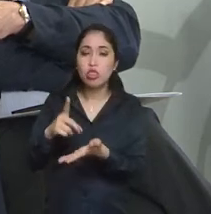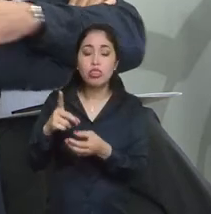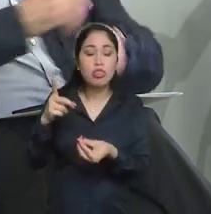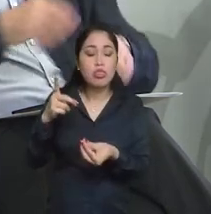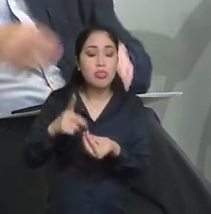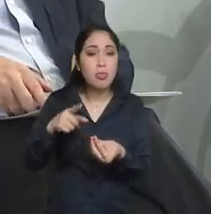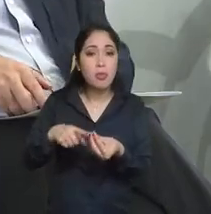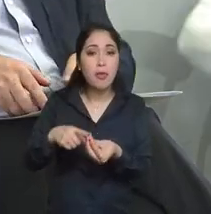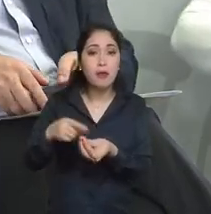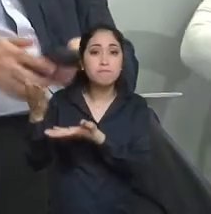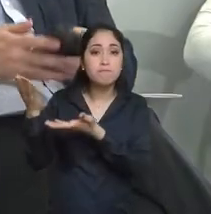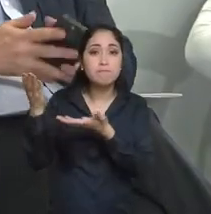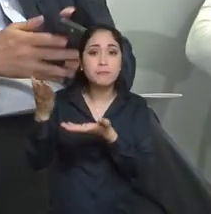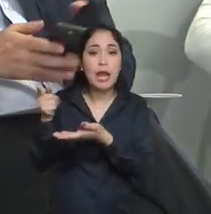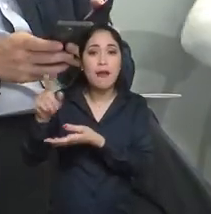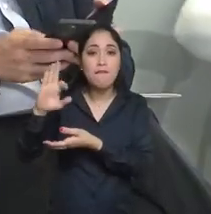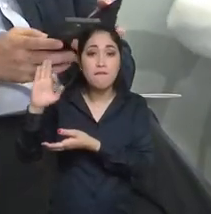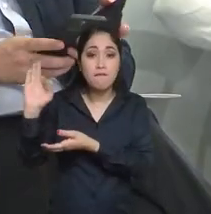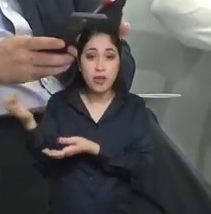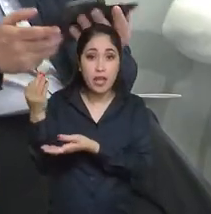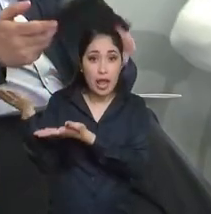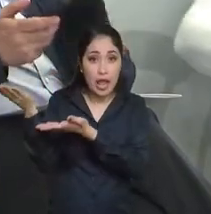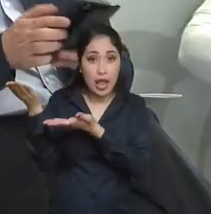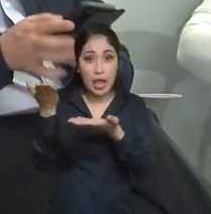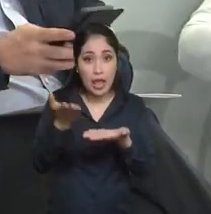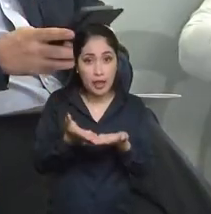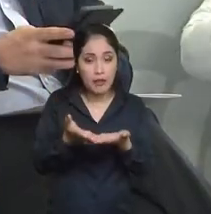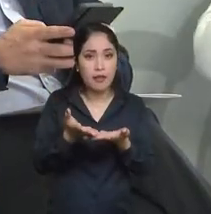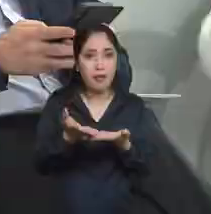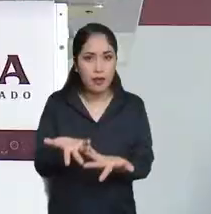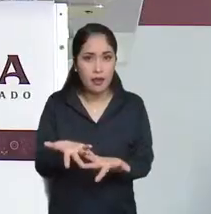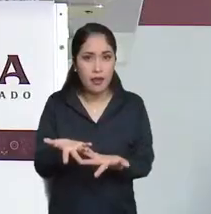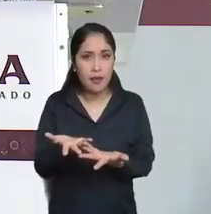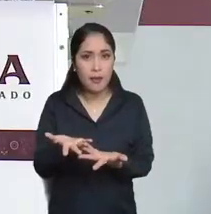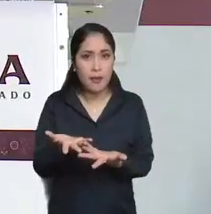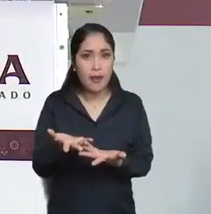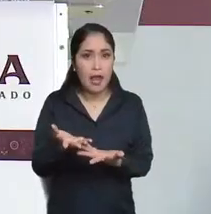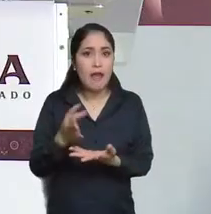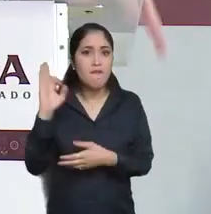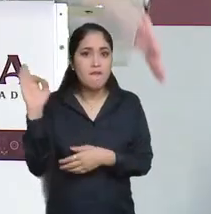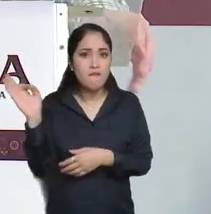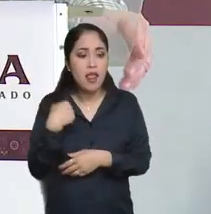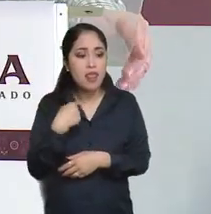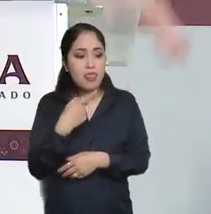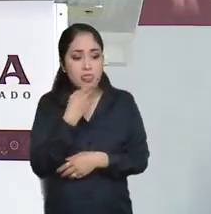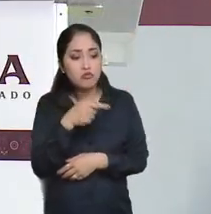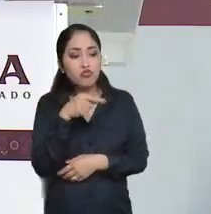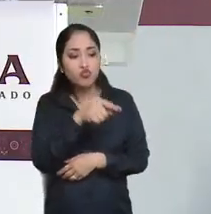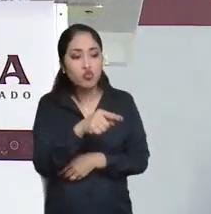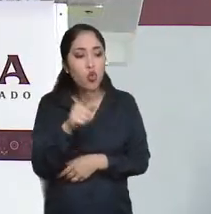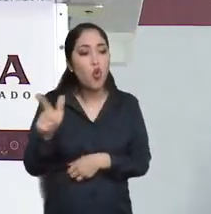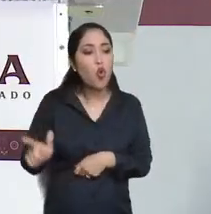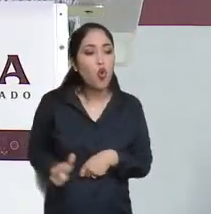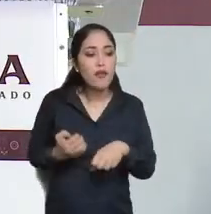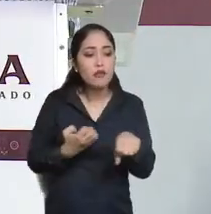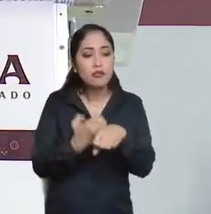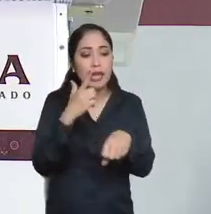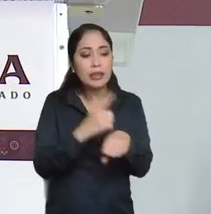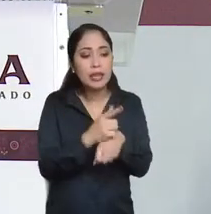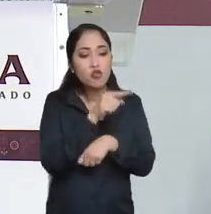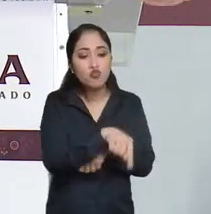el gobierno federal, le pidió que licitara el gobierno del estado por circunstancias que a veces ocurren. Por ejemplo, nosotros